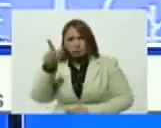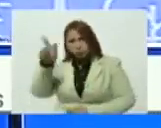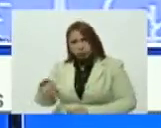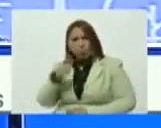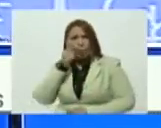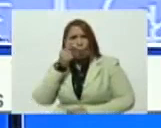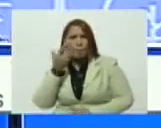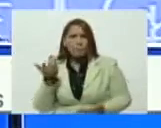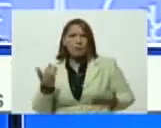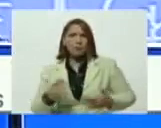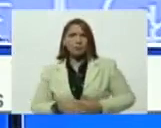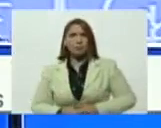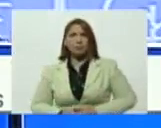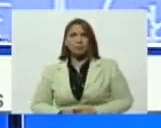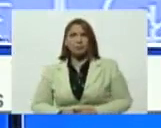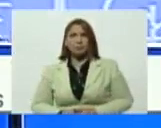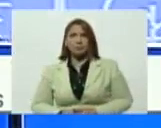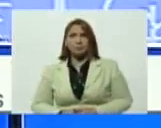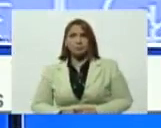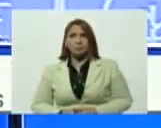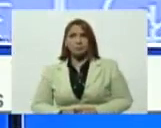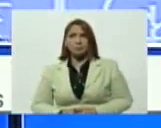Marcano allí